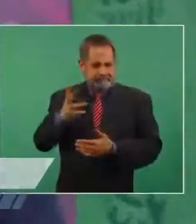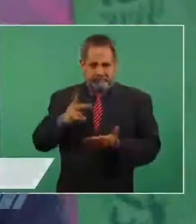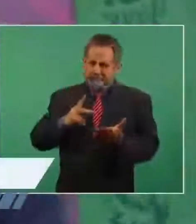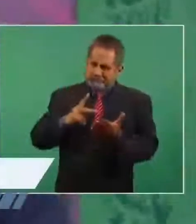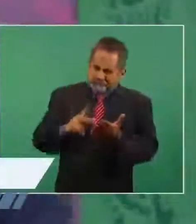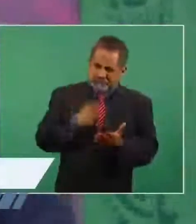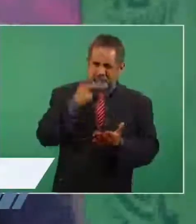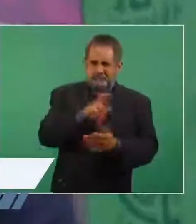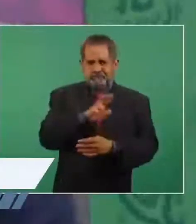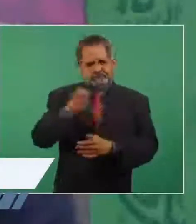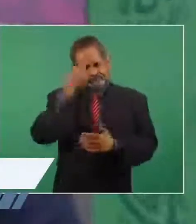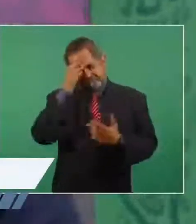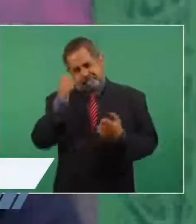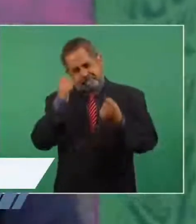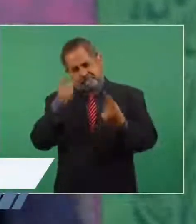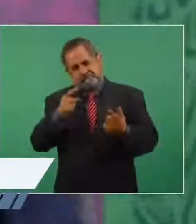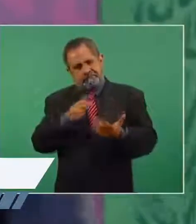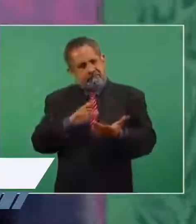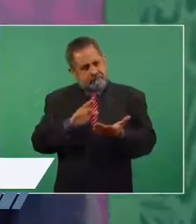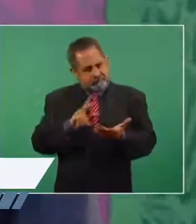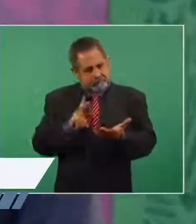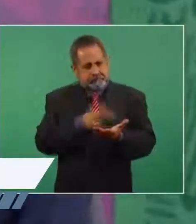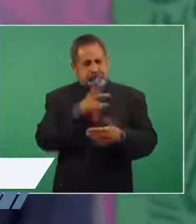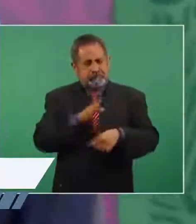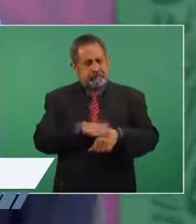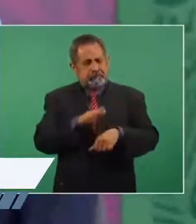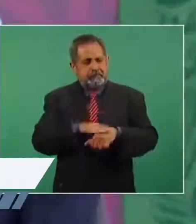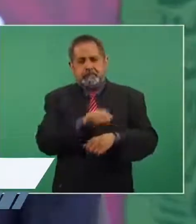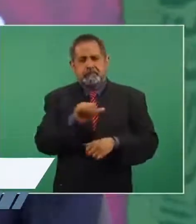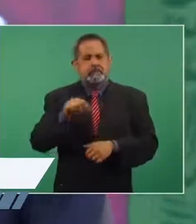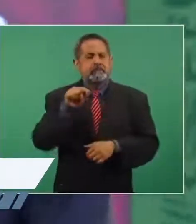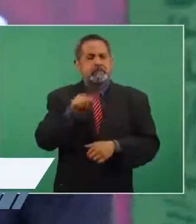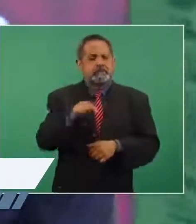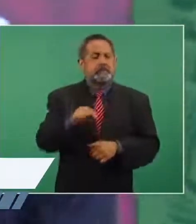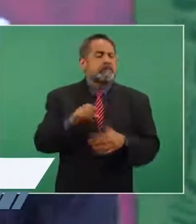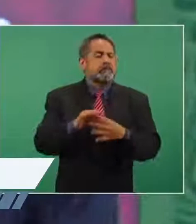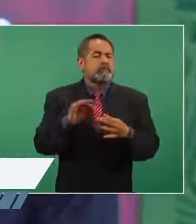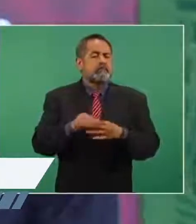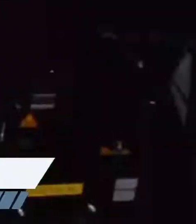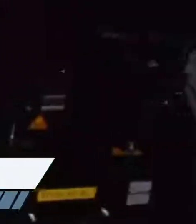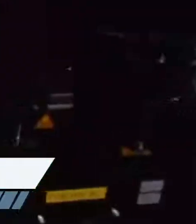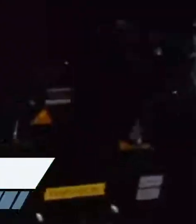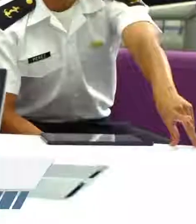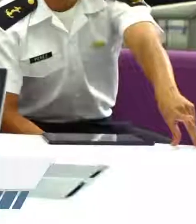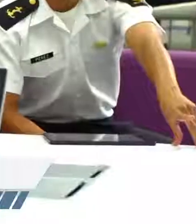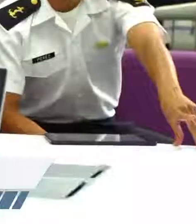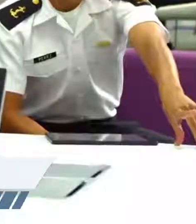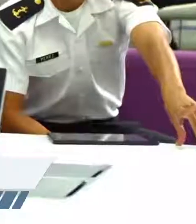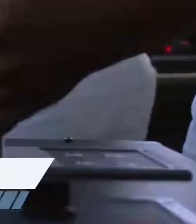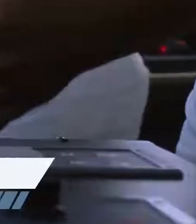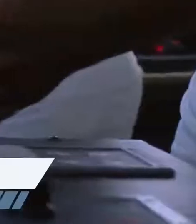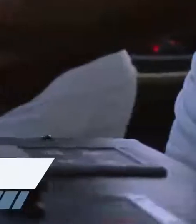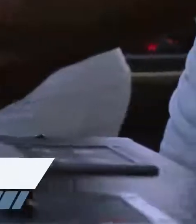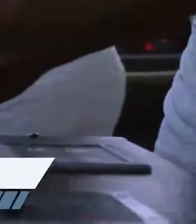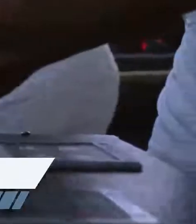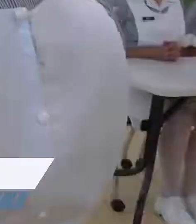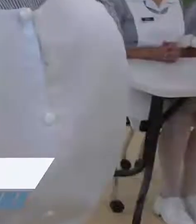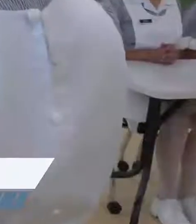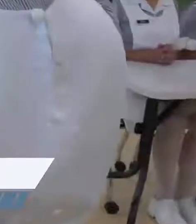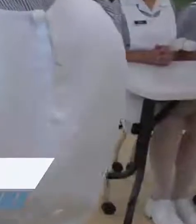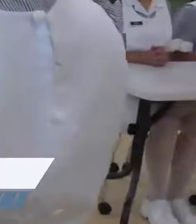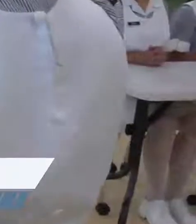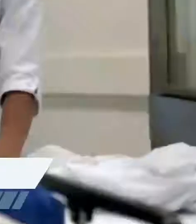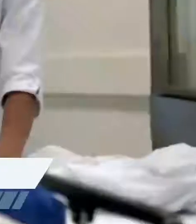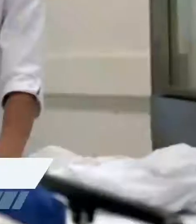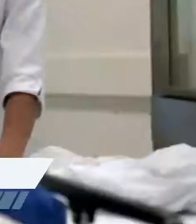El presidente Andrés Manuel López Obrador dijo hoy que para intensificar la vacunación contra COVID-19 se sumará todo el personal médico de las